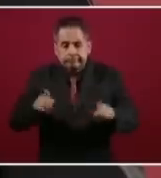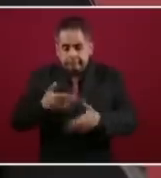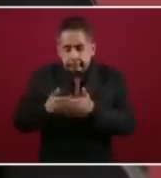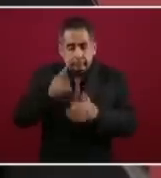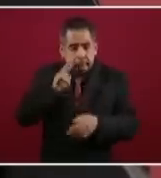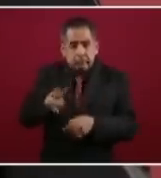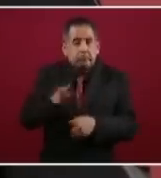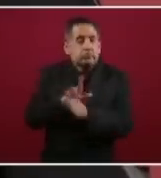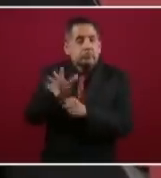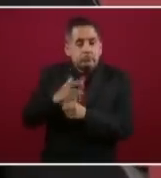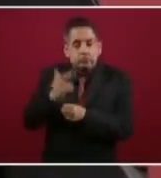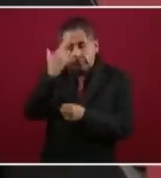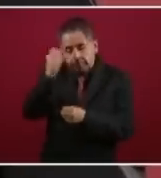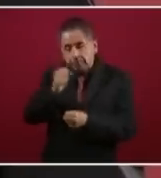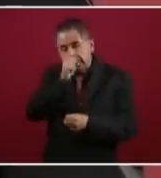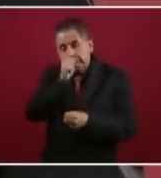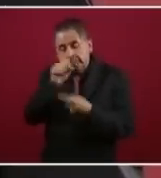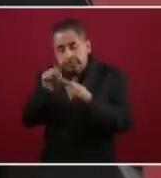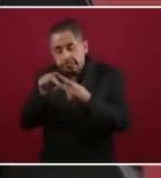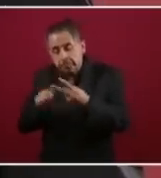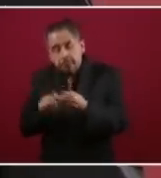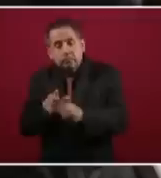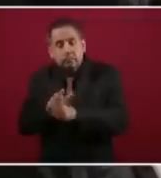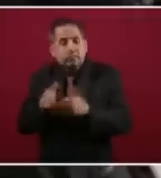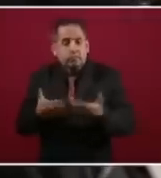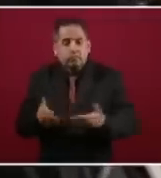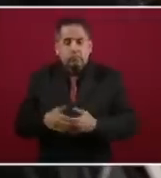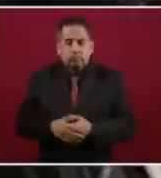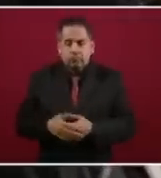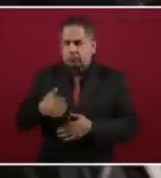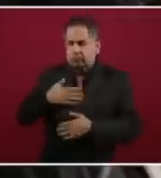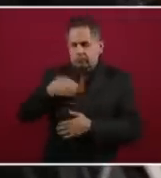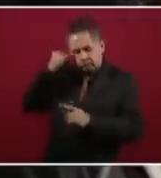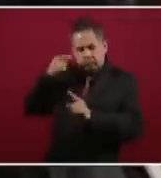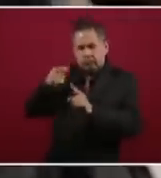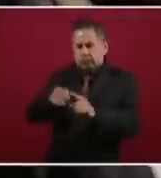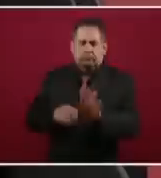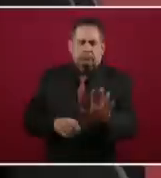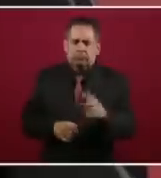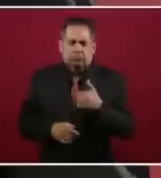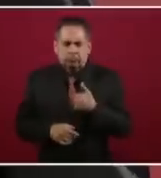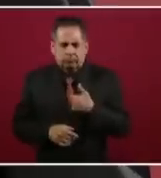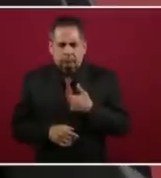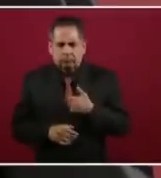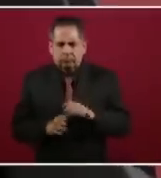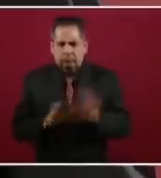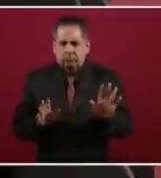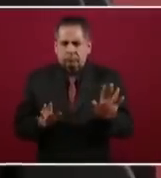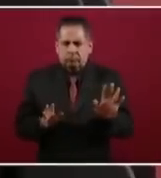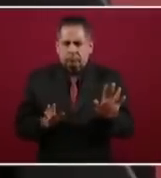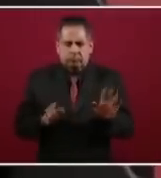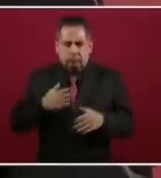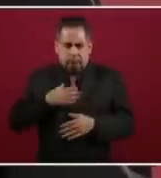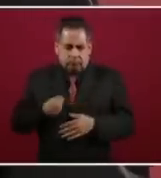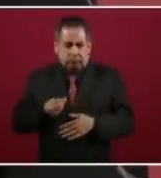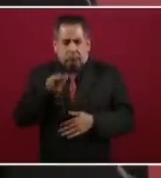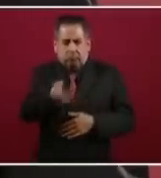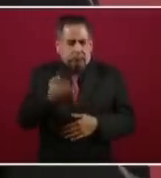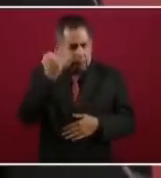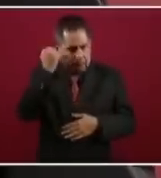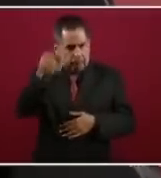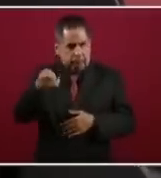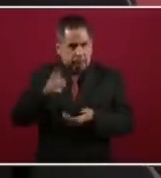están planteando los senadores. Pero no es una de sus prioridades, digamos. No, en la agenda legislativa. No envié yo la